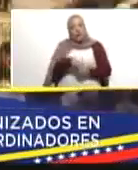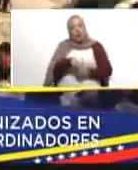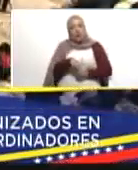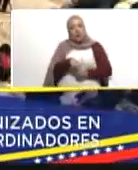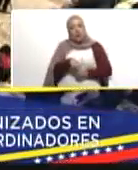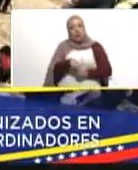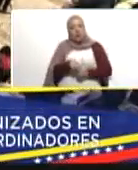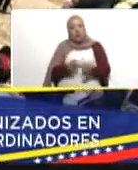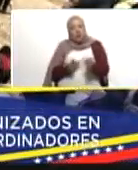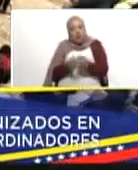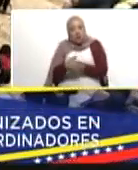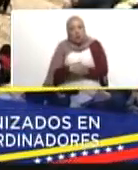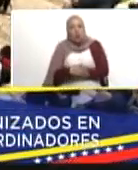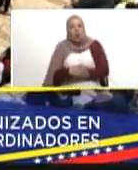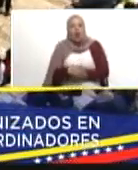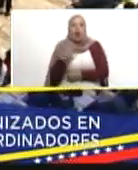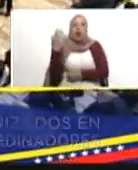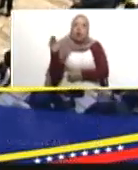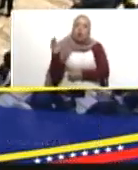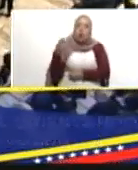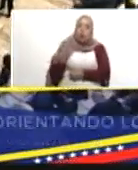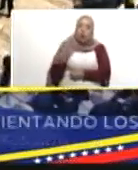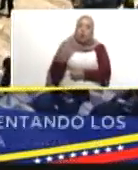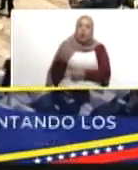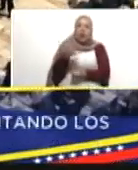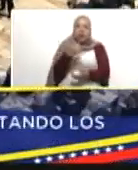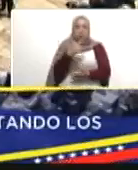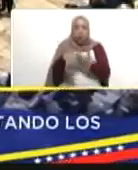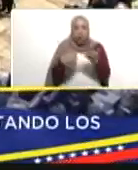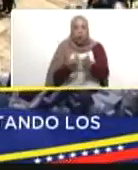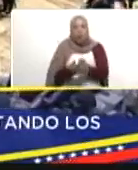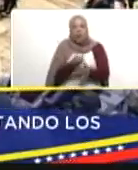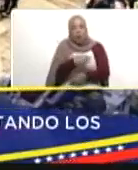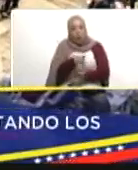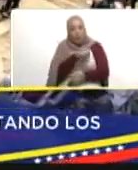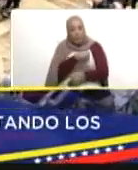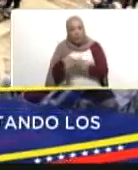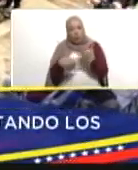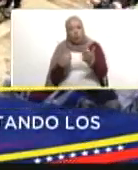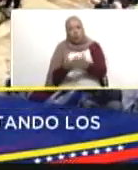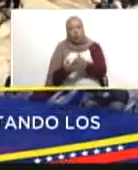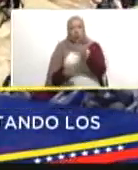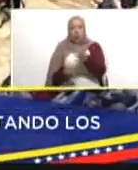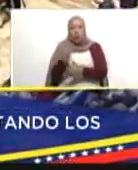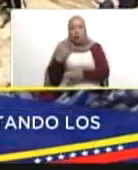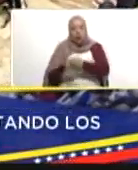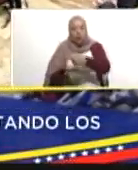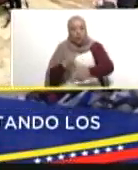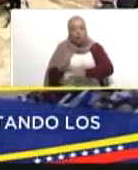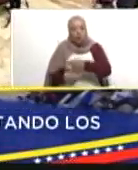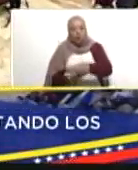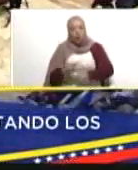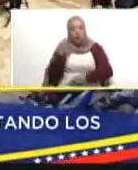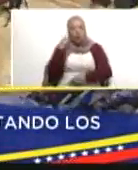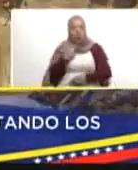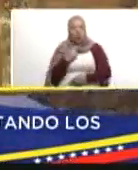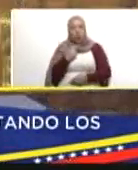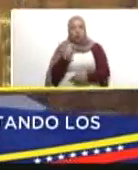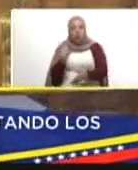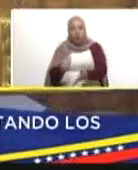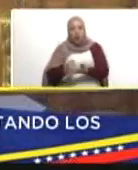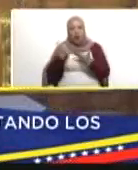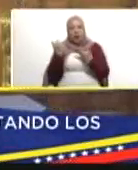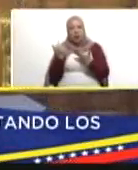donde se escondan en Colombia en Miami en Madrid llegaría la mano larga de la Revolución bolivariana se los